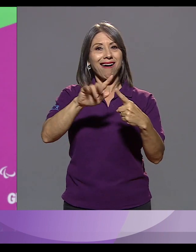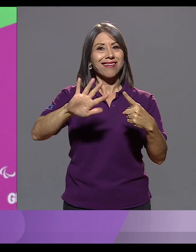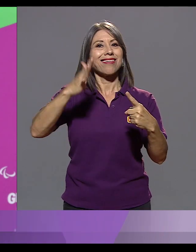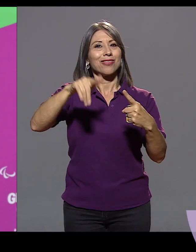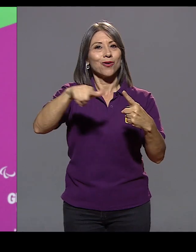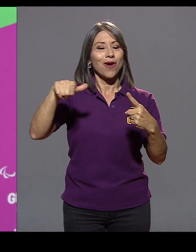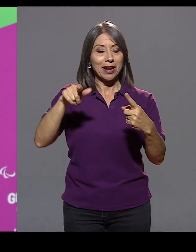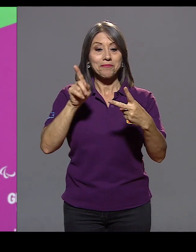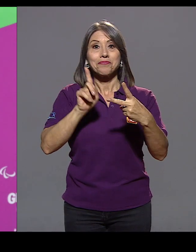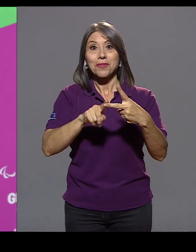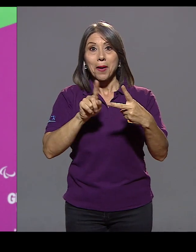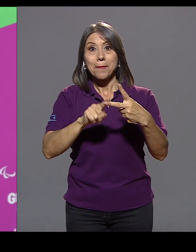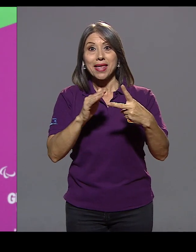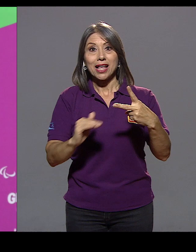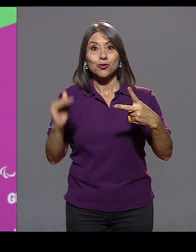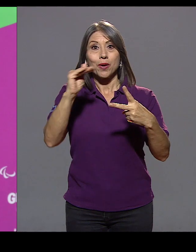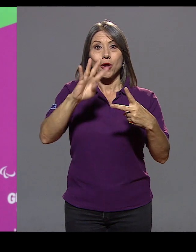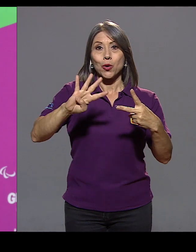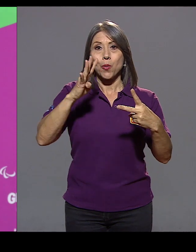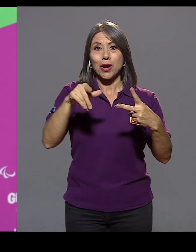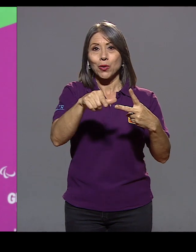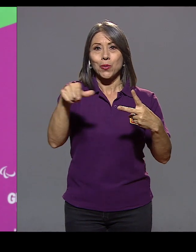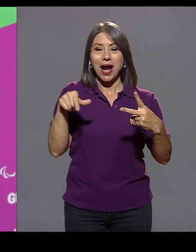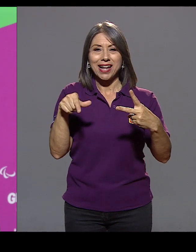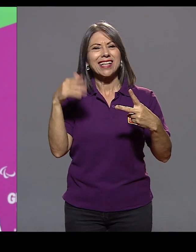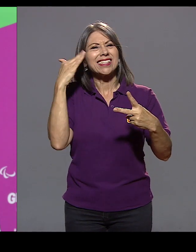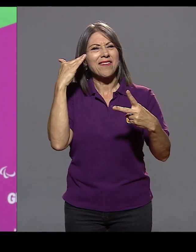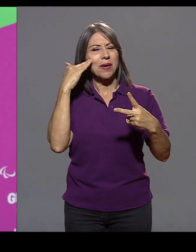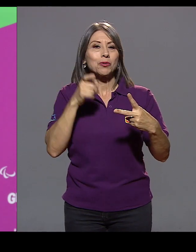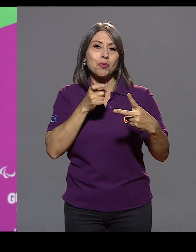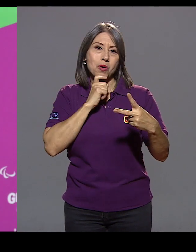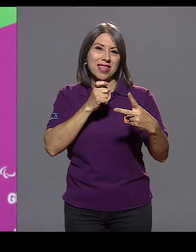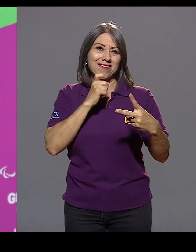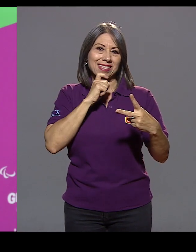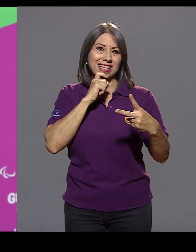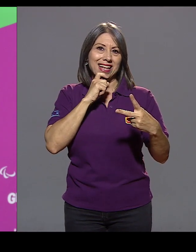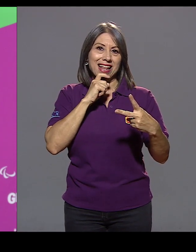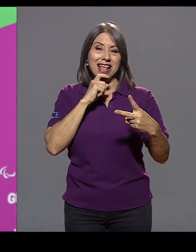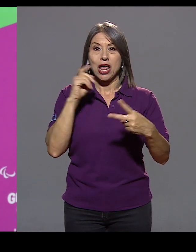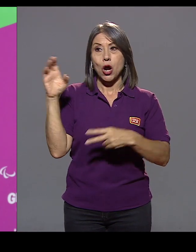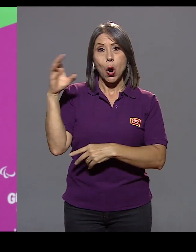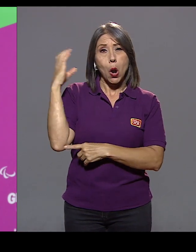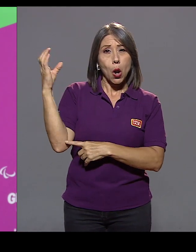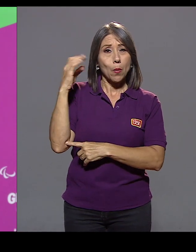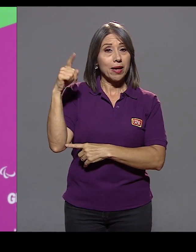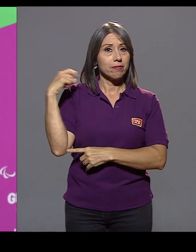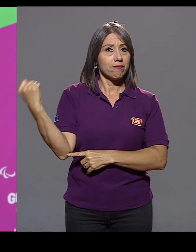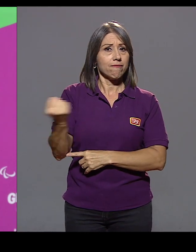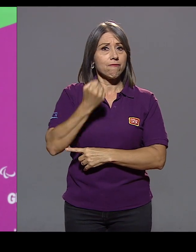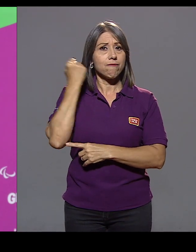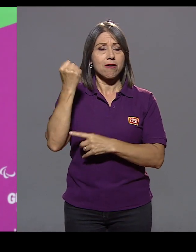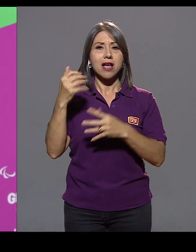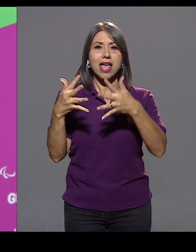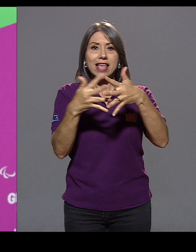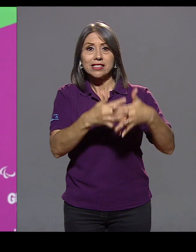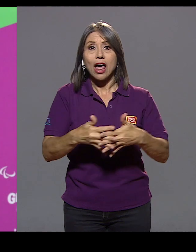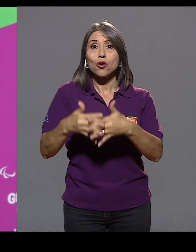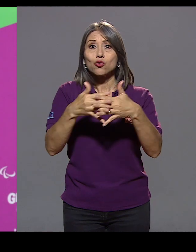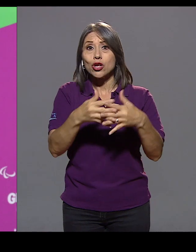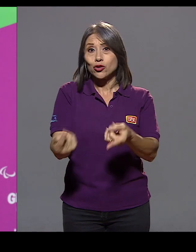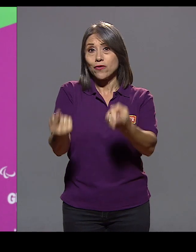Y la meta superior, que era el cuarto lugar, sabíamos que era muy difícil. Colombia viene muy fuerte, Estados Unidos viene con